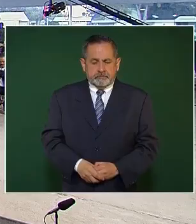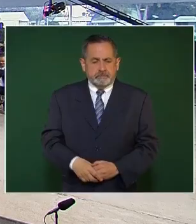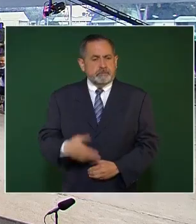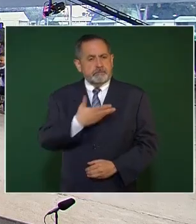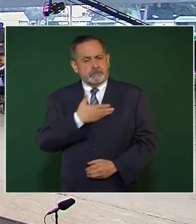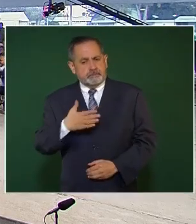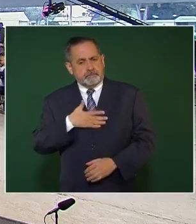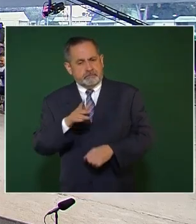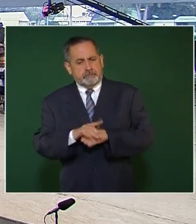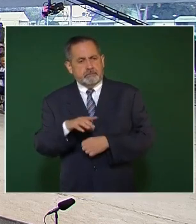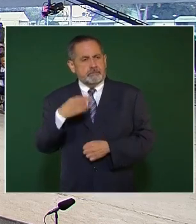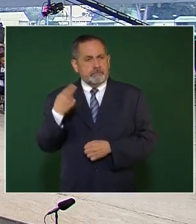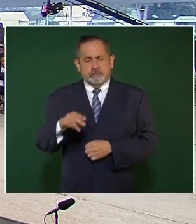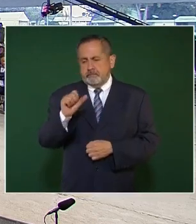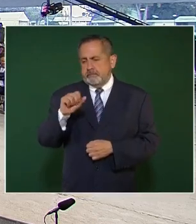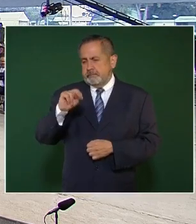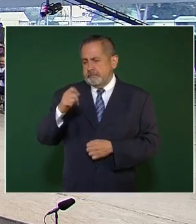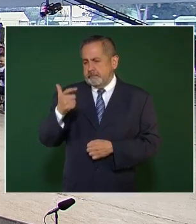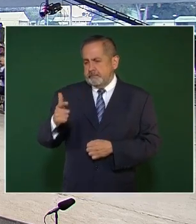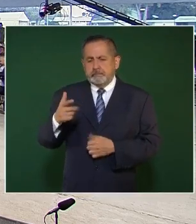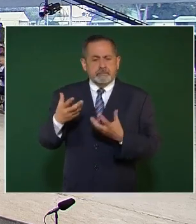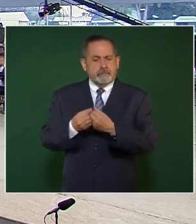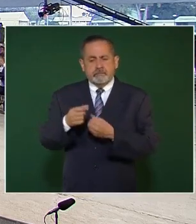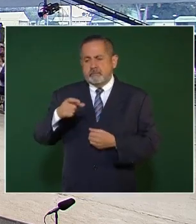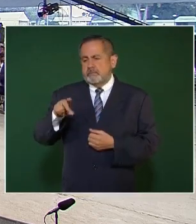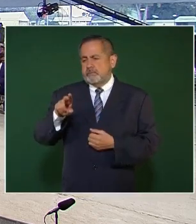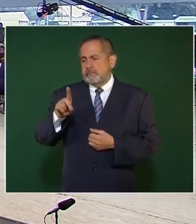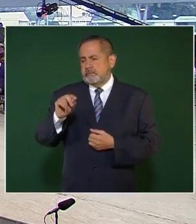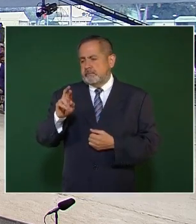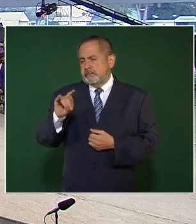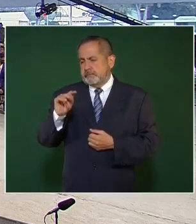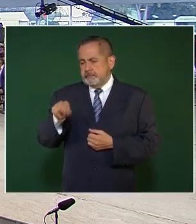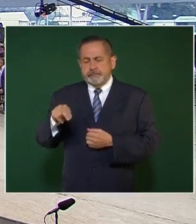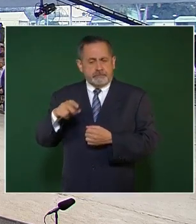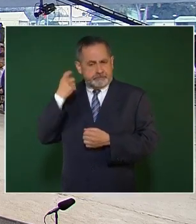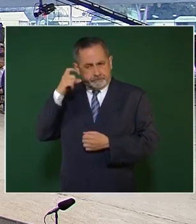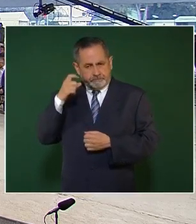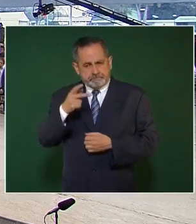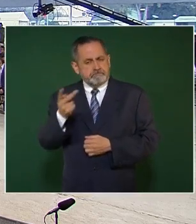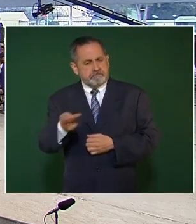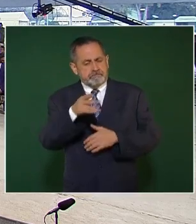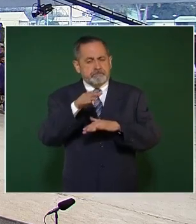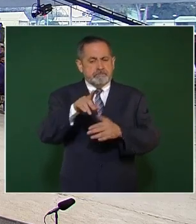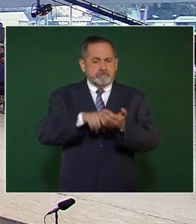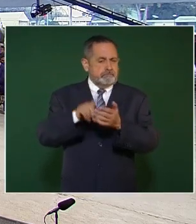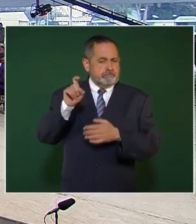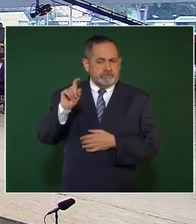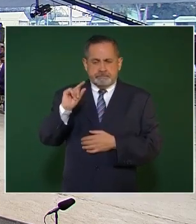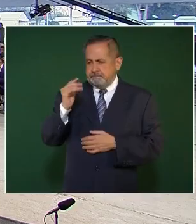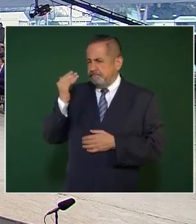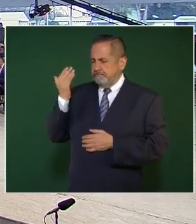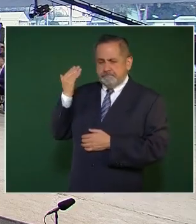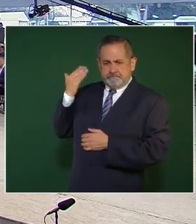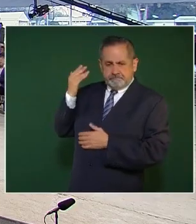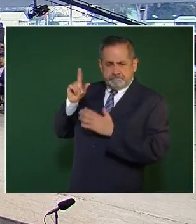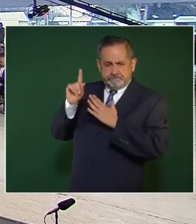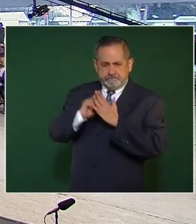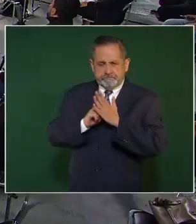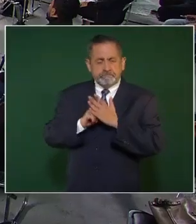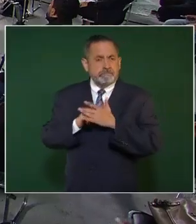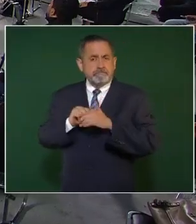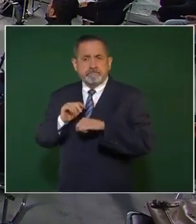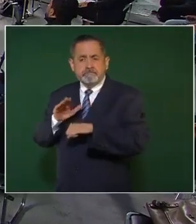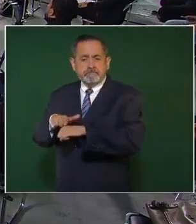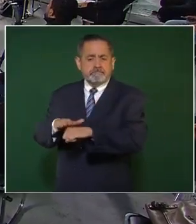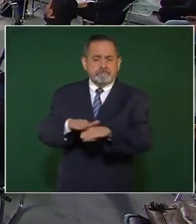Presidente Ángel Rodríguez, de Cuadratín, Querétaro. Preguntarle precisamente en este tema del agua. Hace unos meses se convocó a